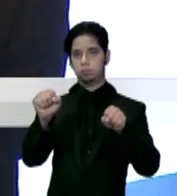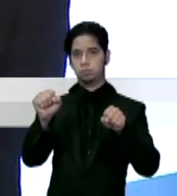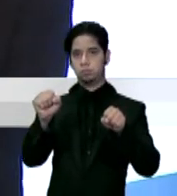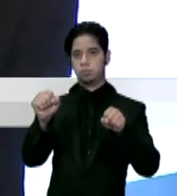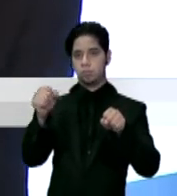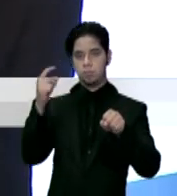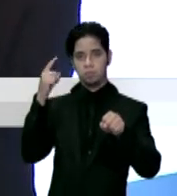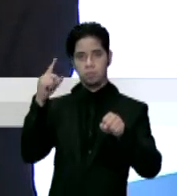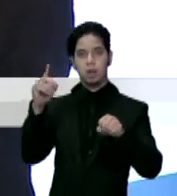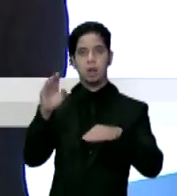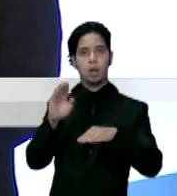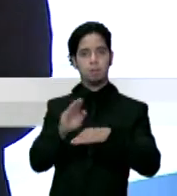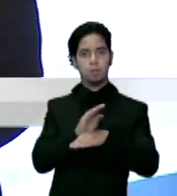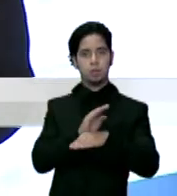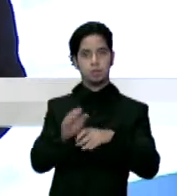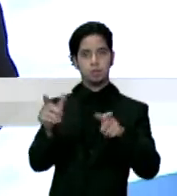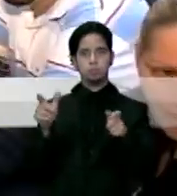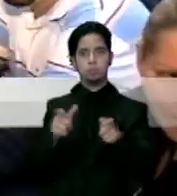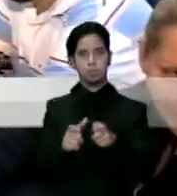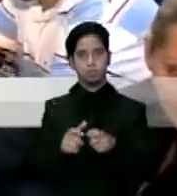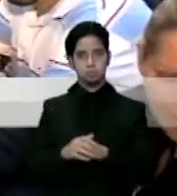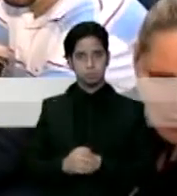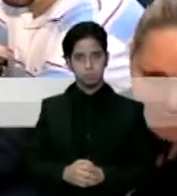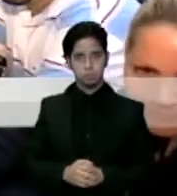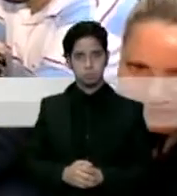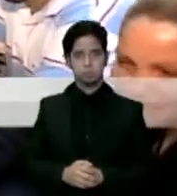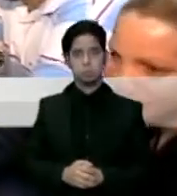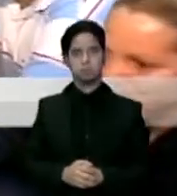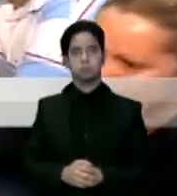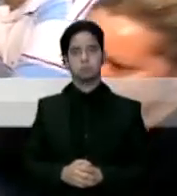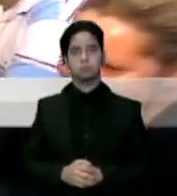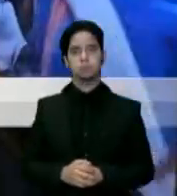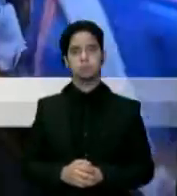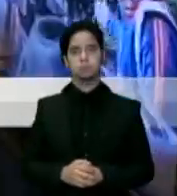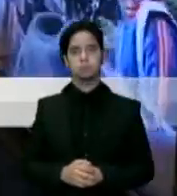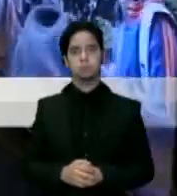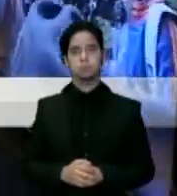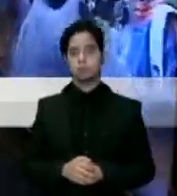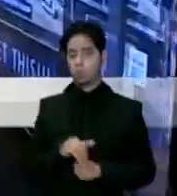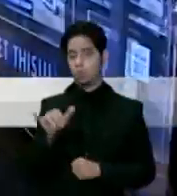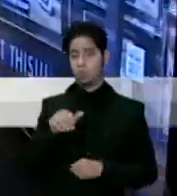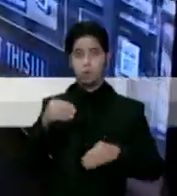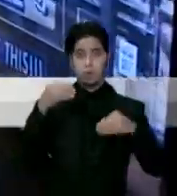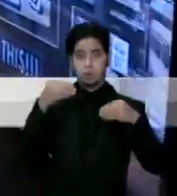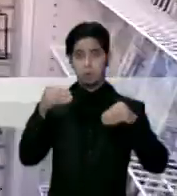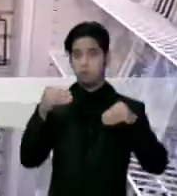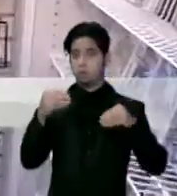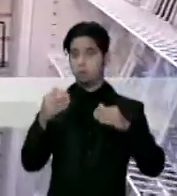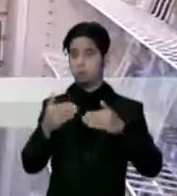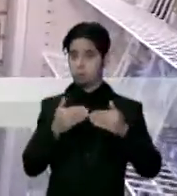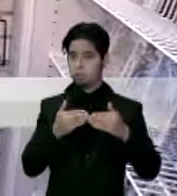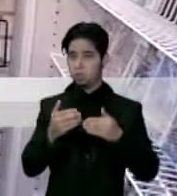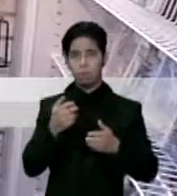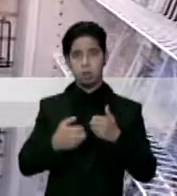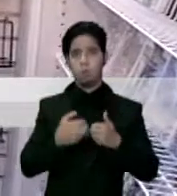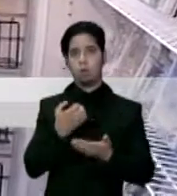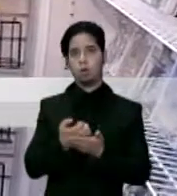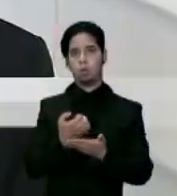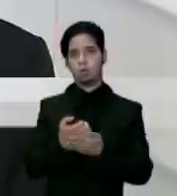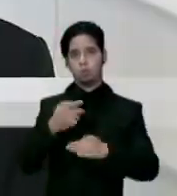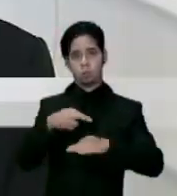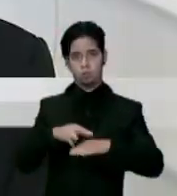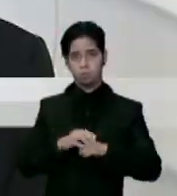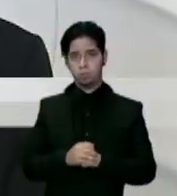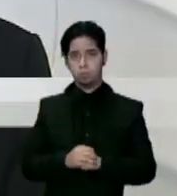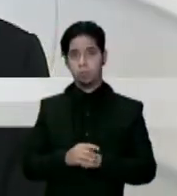ofrecidos por pequeños y medianos comerciantes. De otro lado, se aseguró un aumento en las ventas al detalle, ello a pesar de la crisis que sufre el país. Ha habido